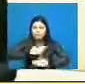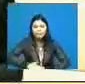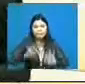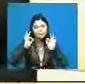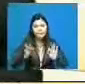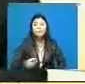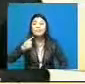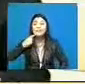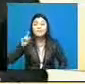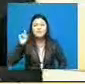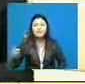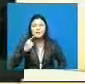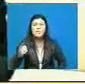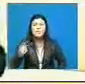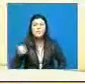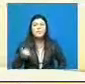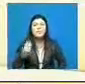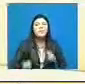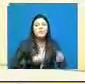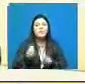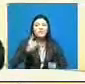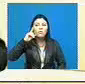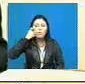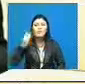voy a decir, ¿qué hizo el gobierno